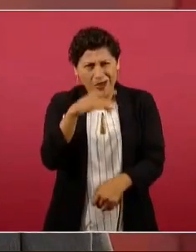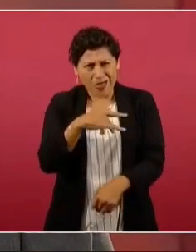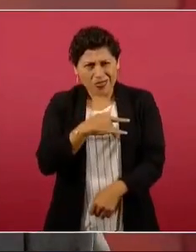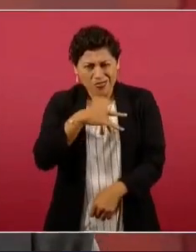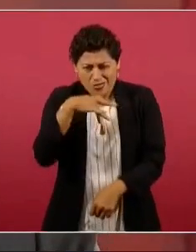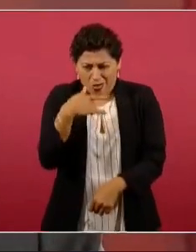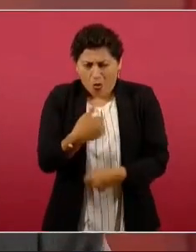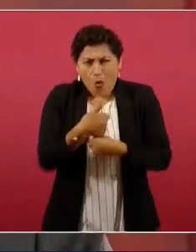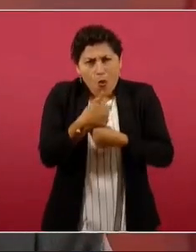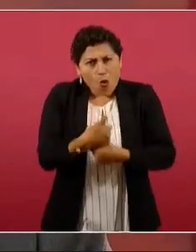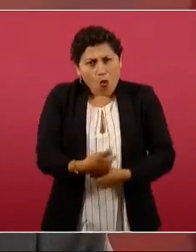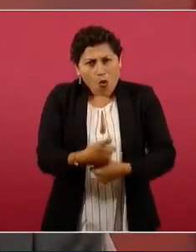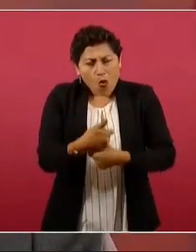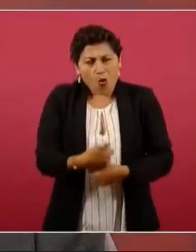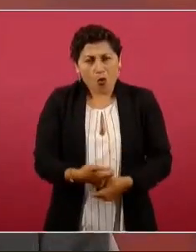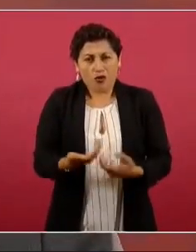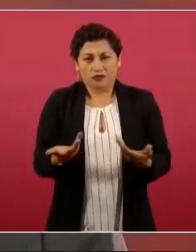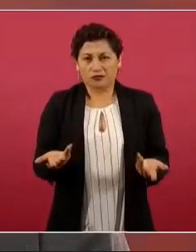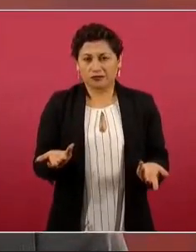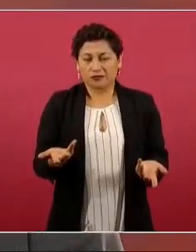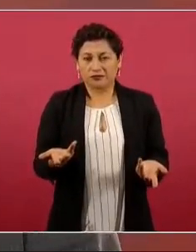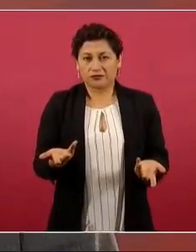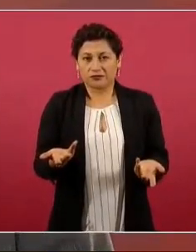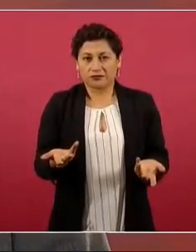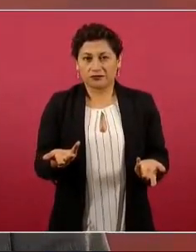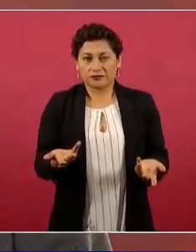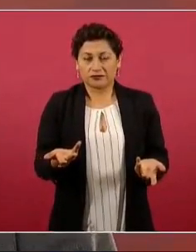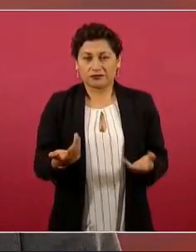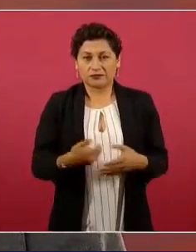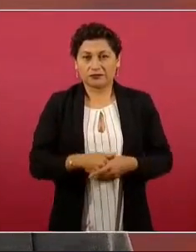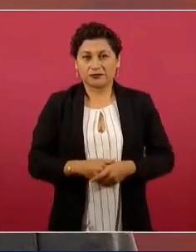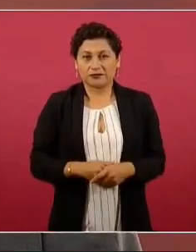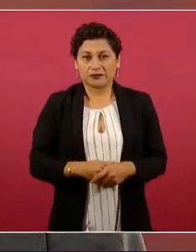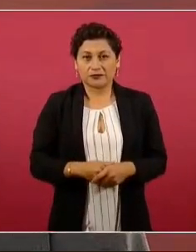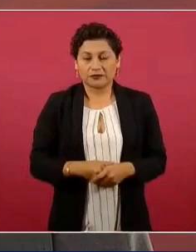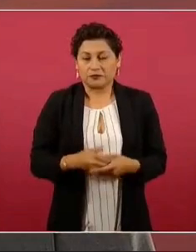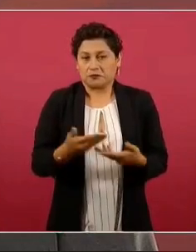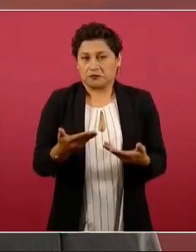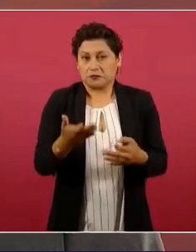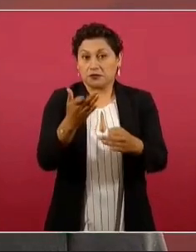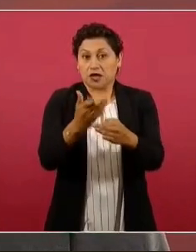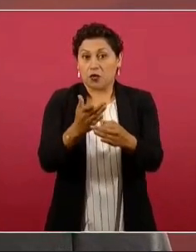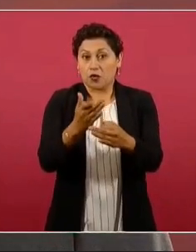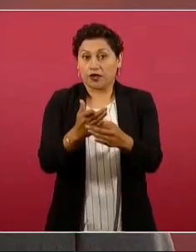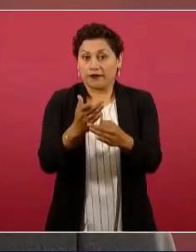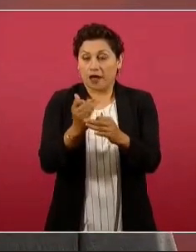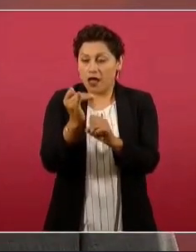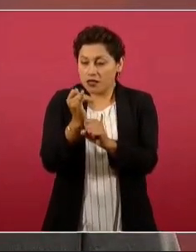Y todo esto que se está conociendo.